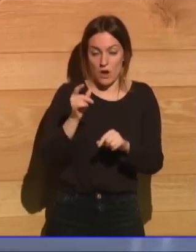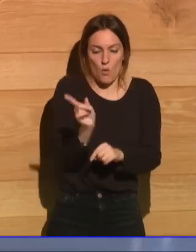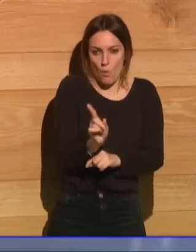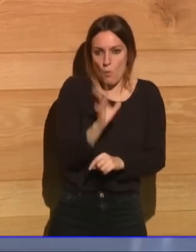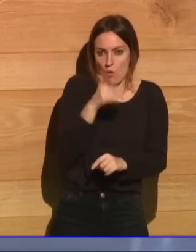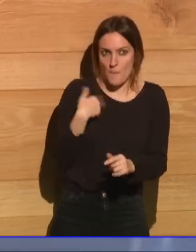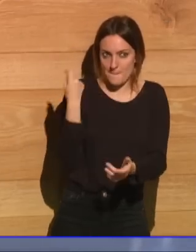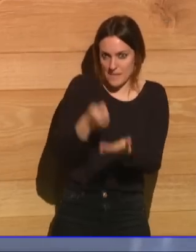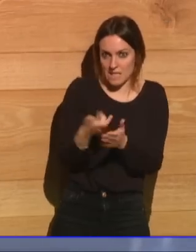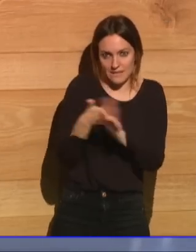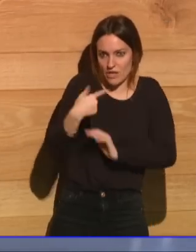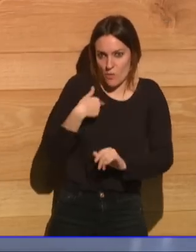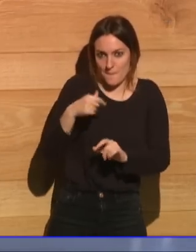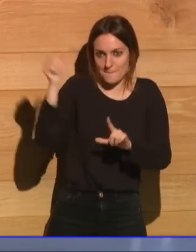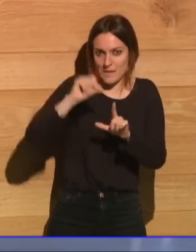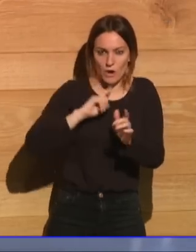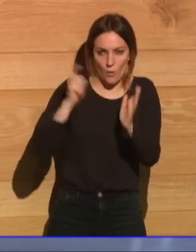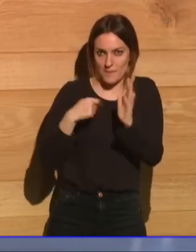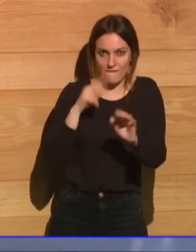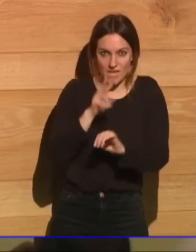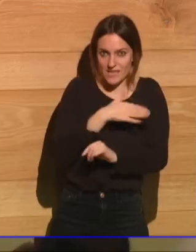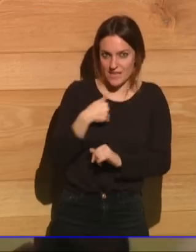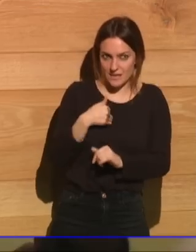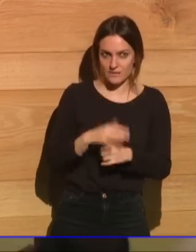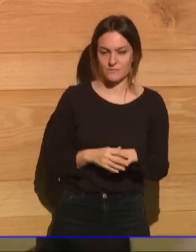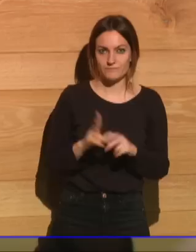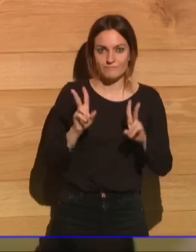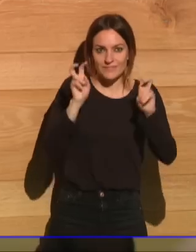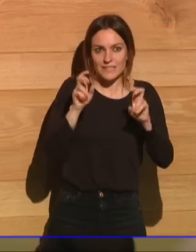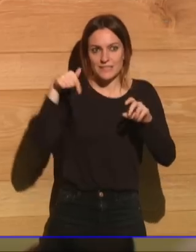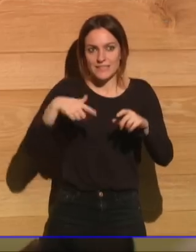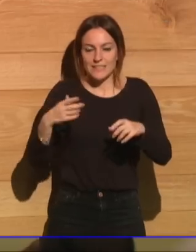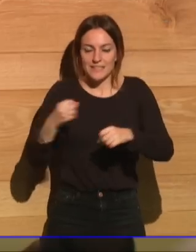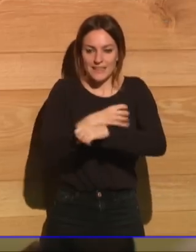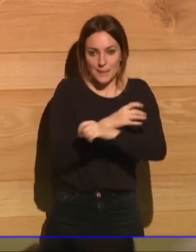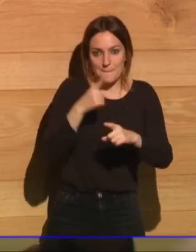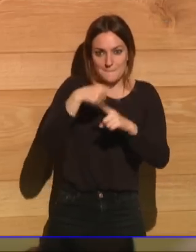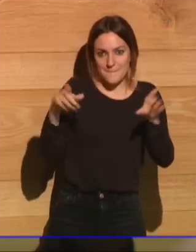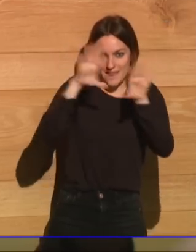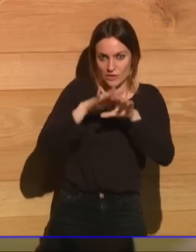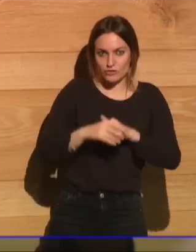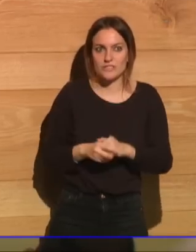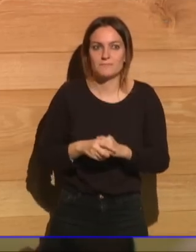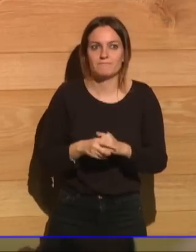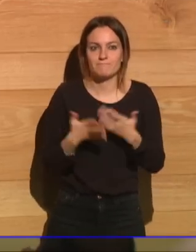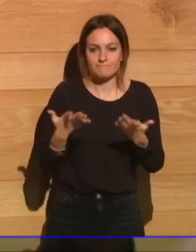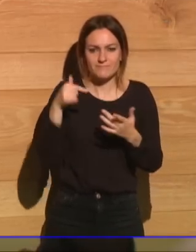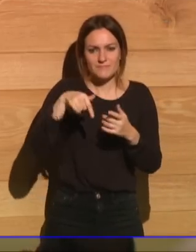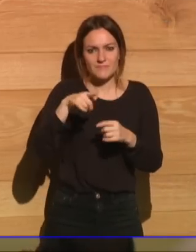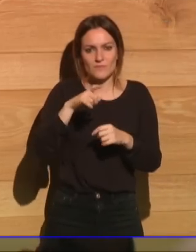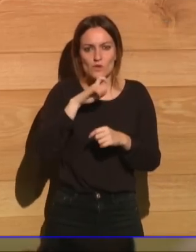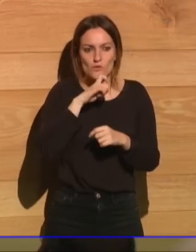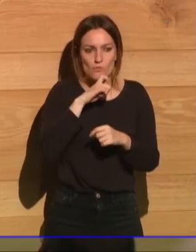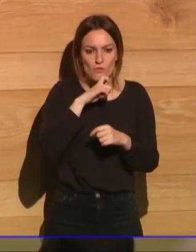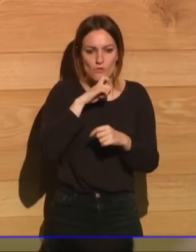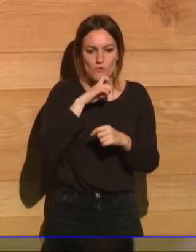yo quería verla entera. Ah, bueno, claro. El expreso de medianoche, después del disclaimer de Juan. ¿Cómo consigue después